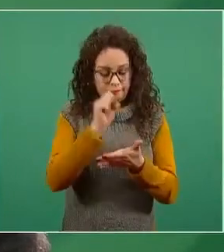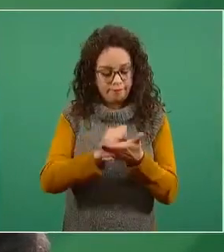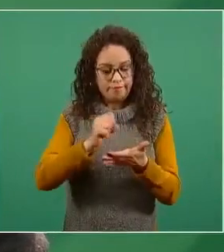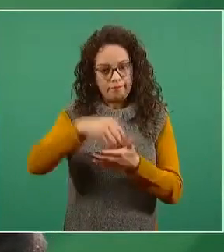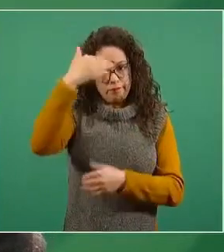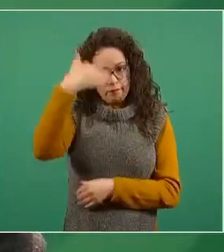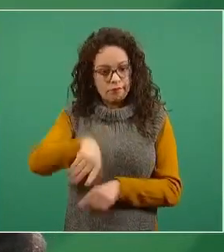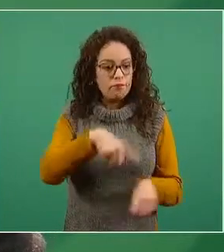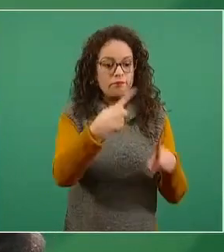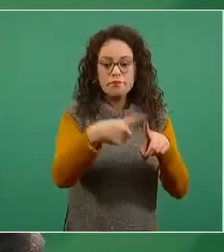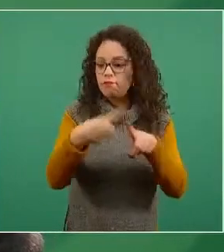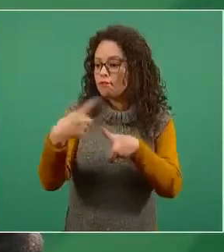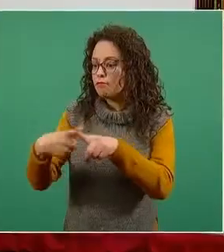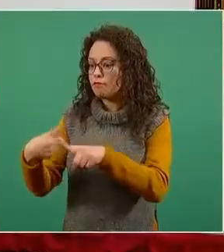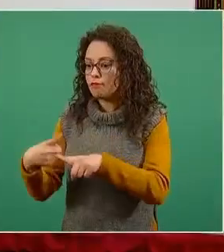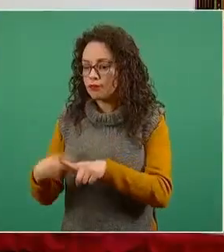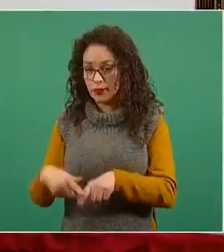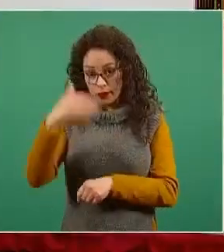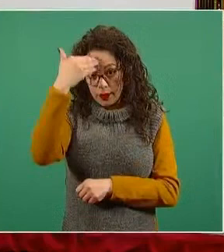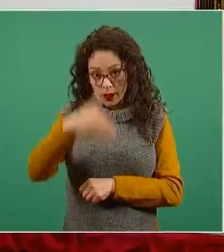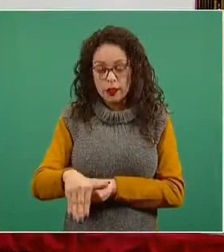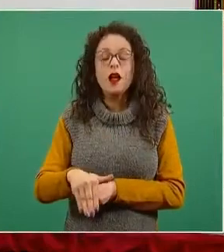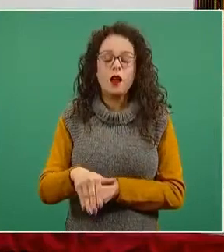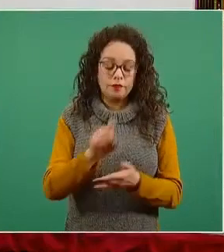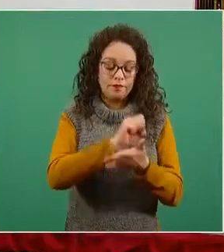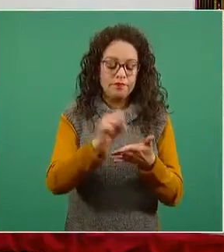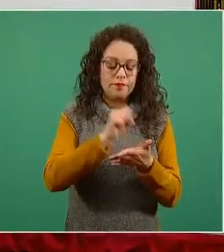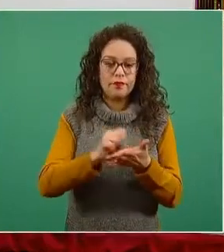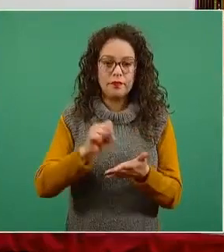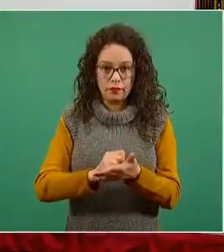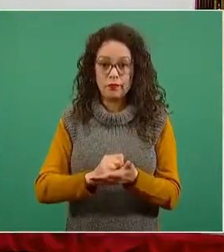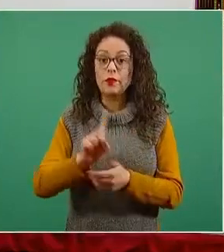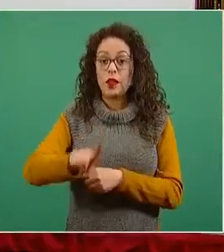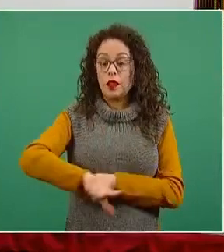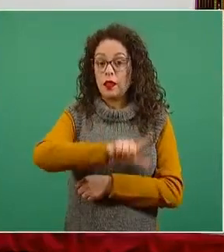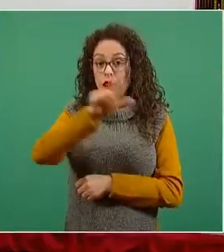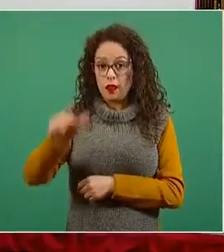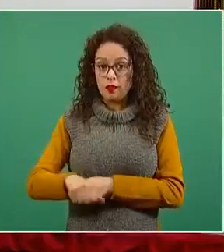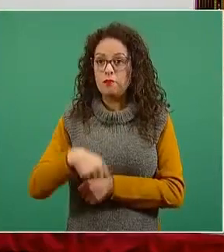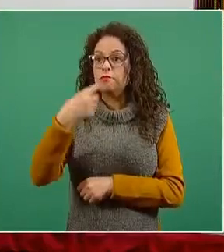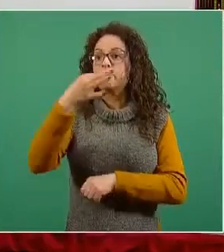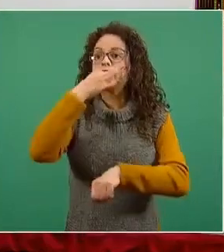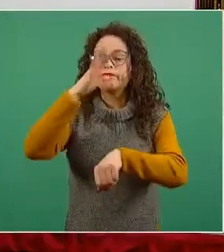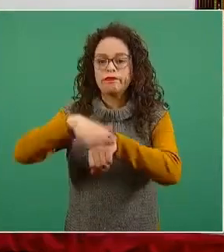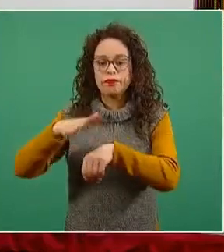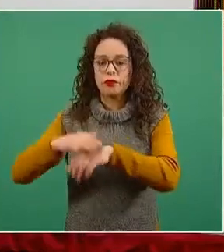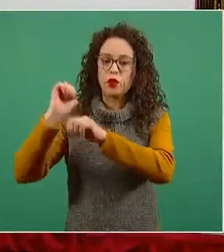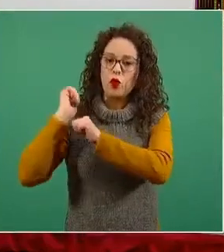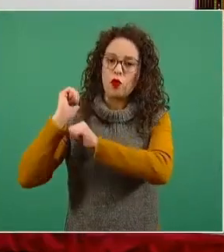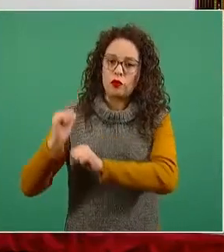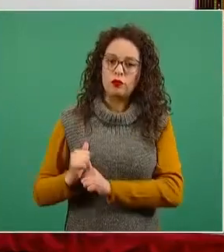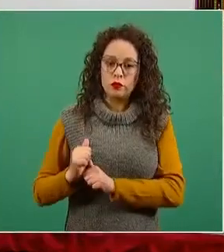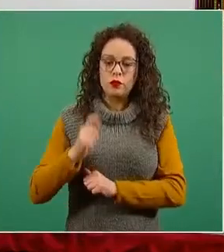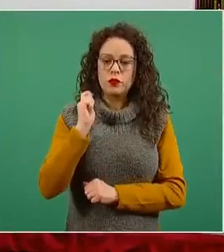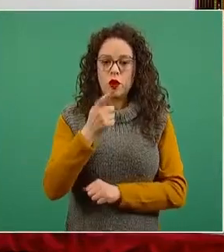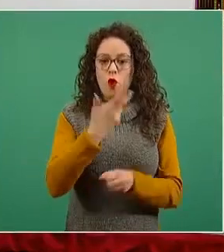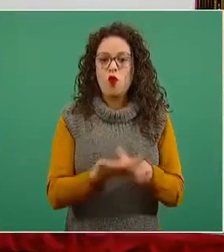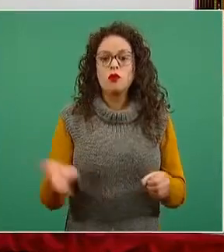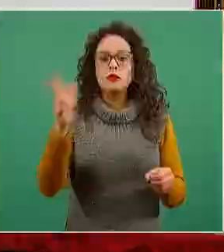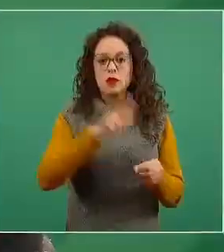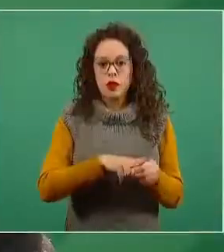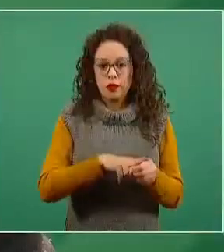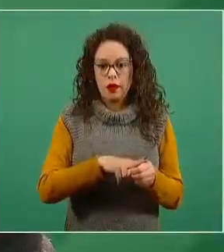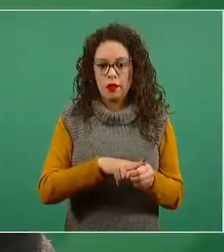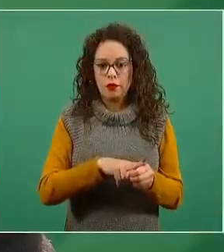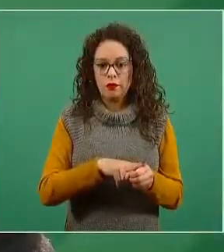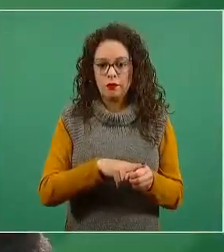casos que hemos tomado conocimiento y estarán en contacto con las autoridades hospitalarias en donde este